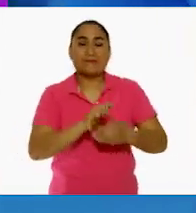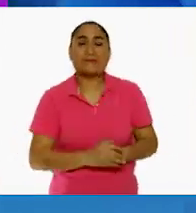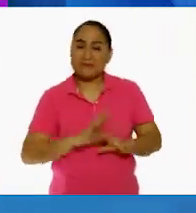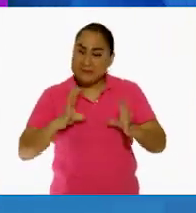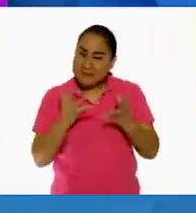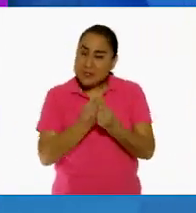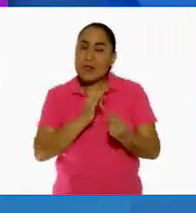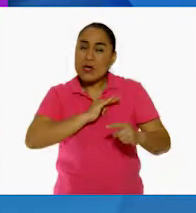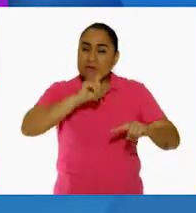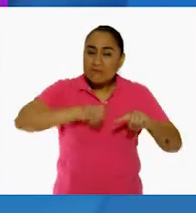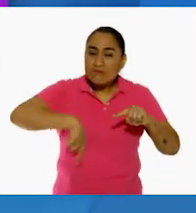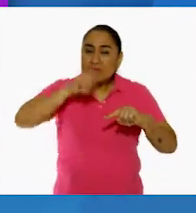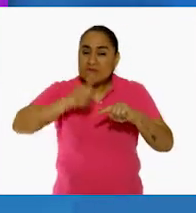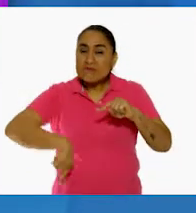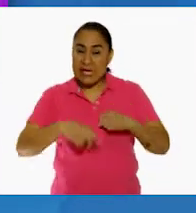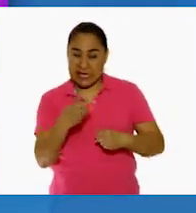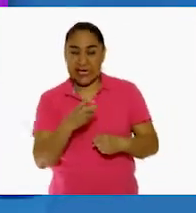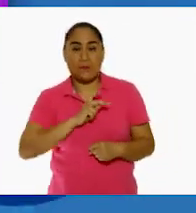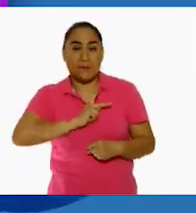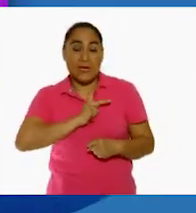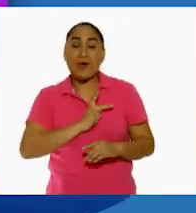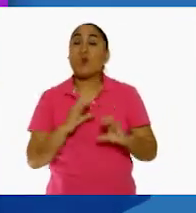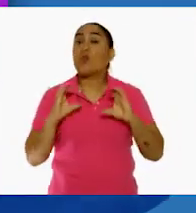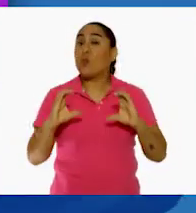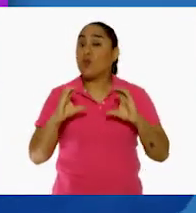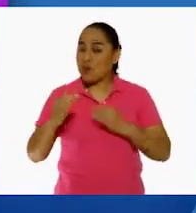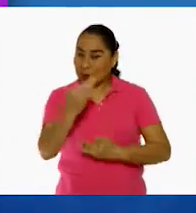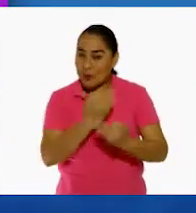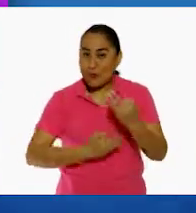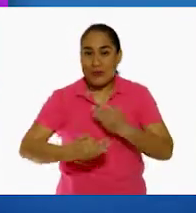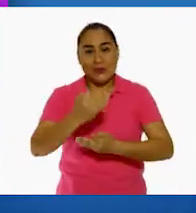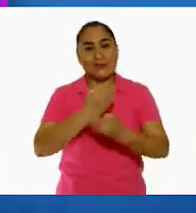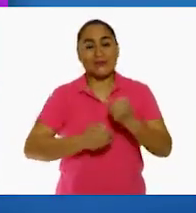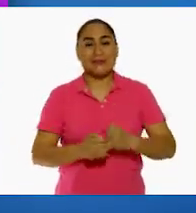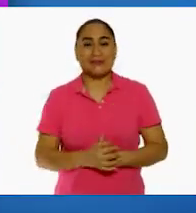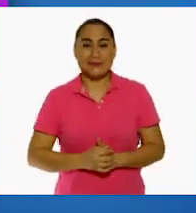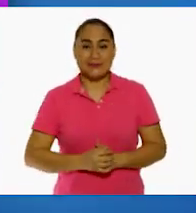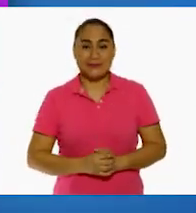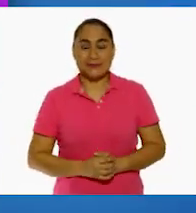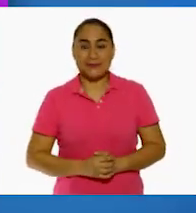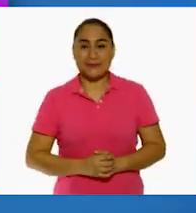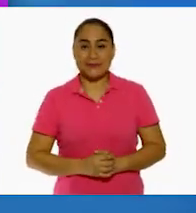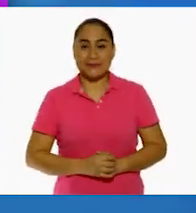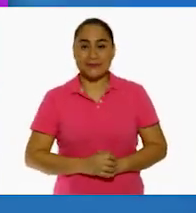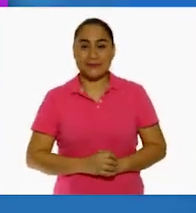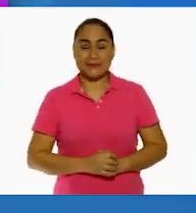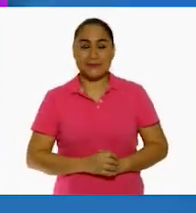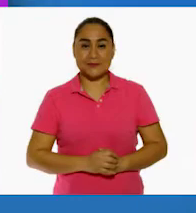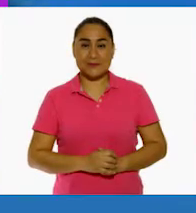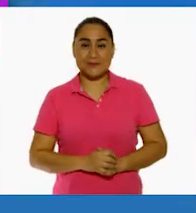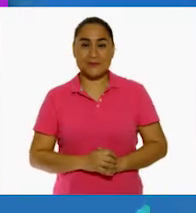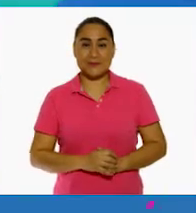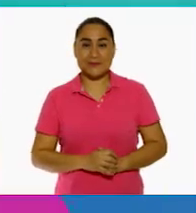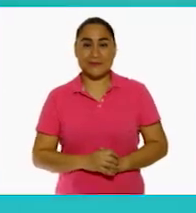Sigamos luchando juntos contra este virus, cuidándonos los unos a los otros.